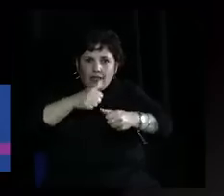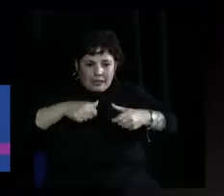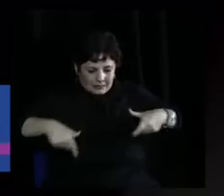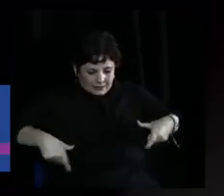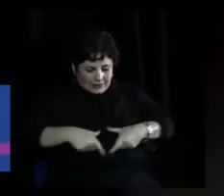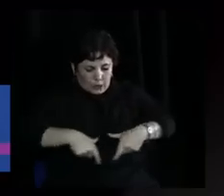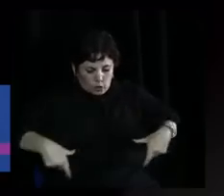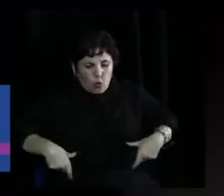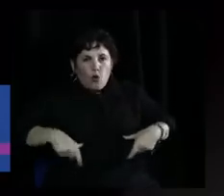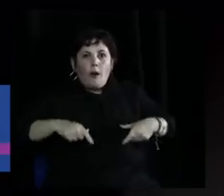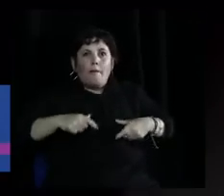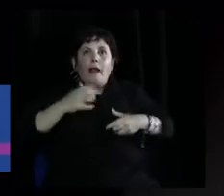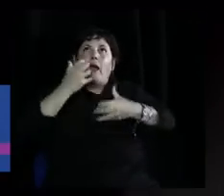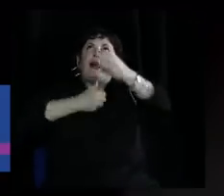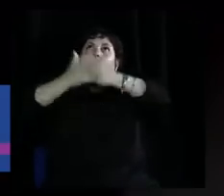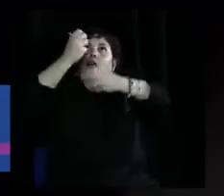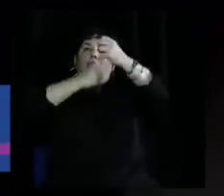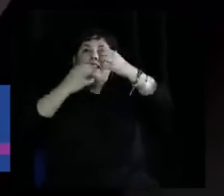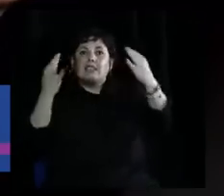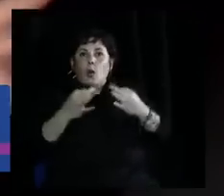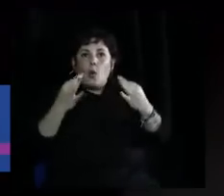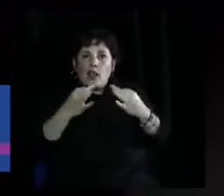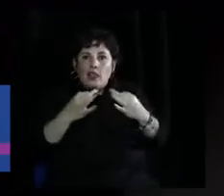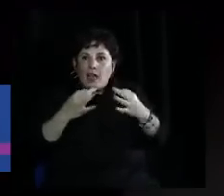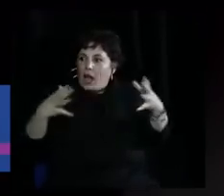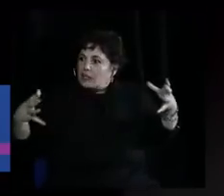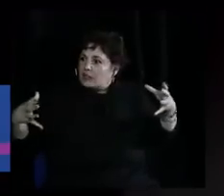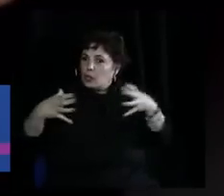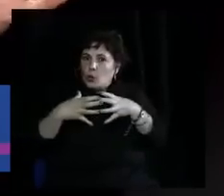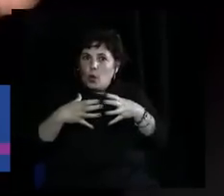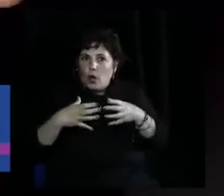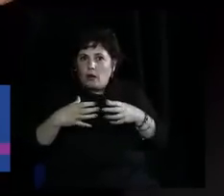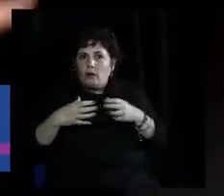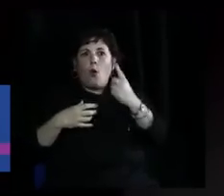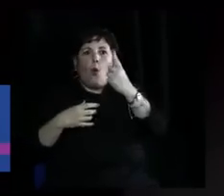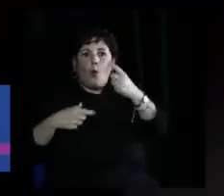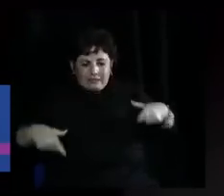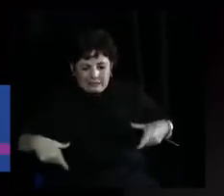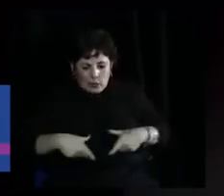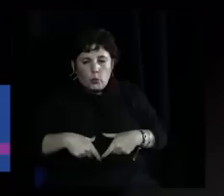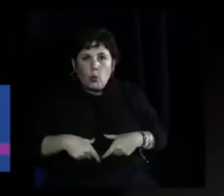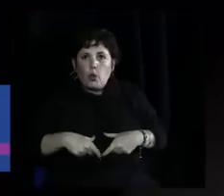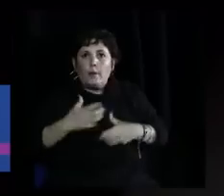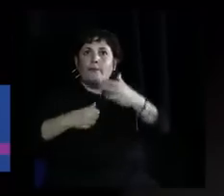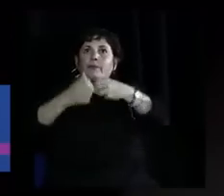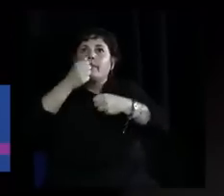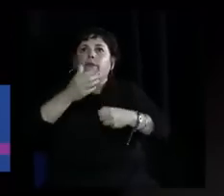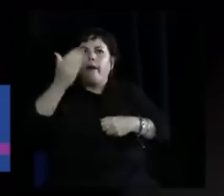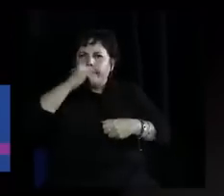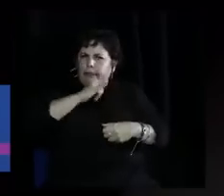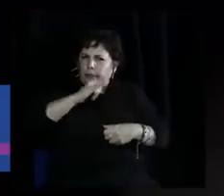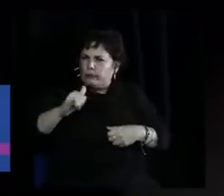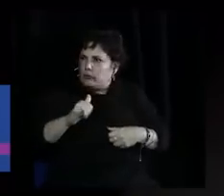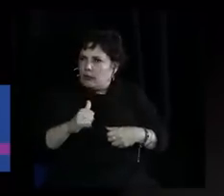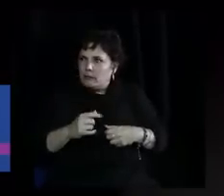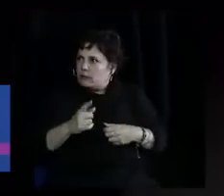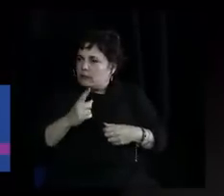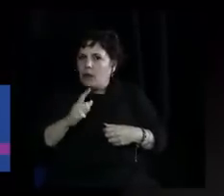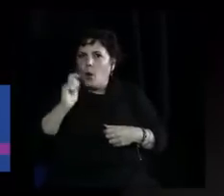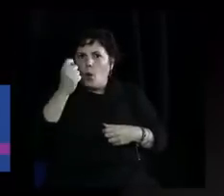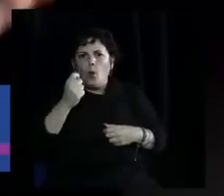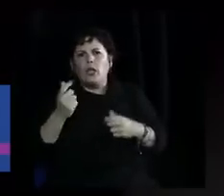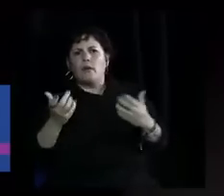seguridad porque hay uno solo para toda una cuadrilla cuando eso es ilegal. Una vez que lo denunciamos y todo, la UTE actúa,